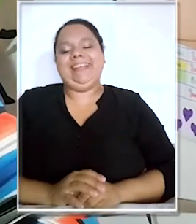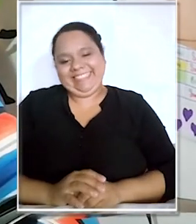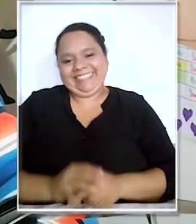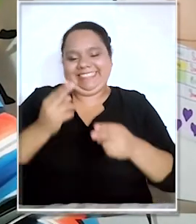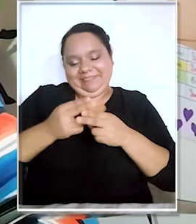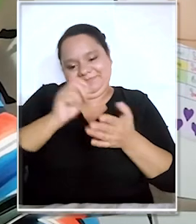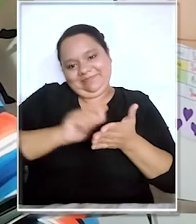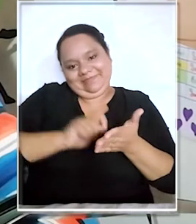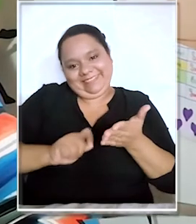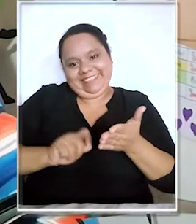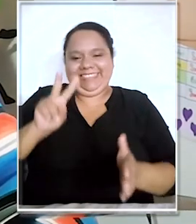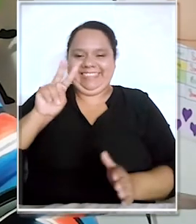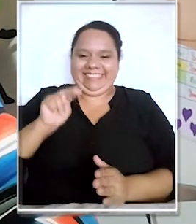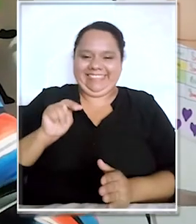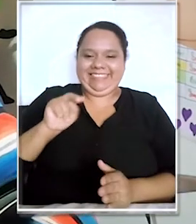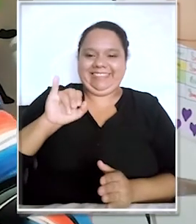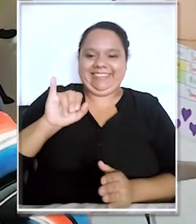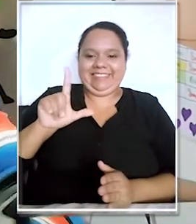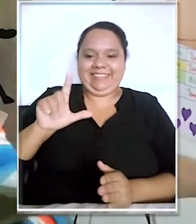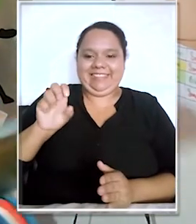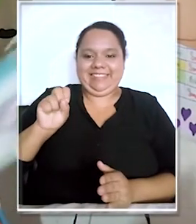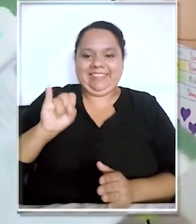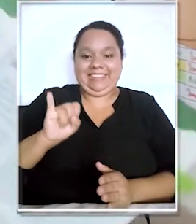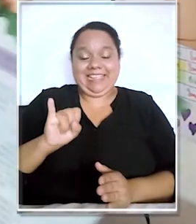Dicho y escrito por Nilsi López.